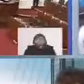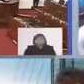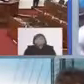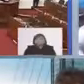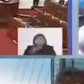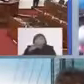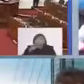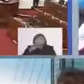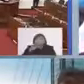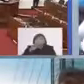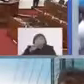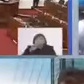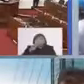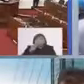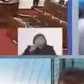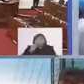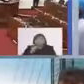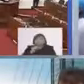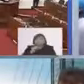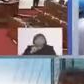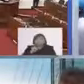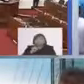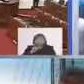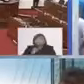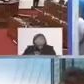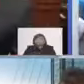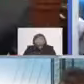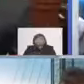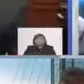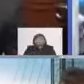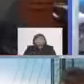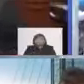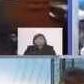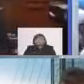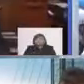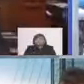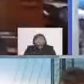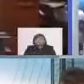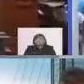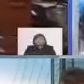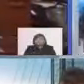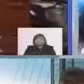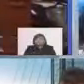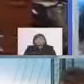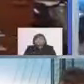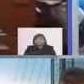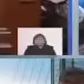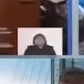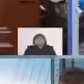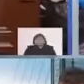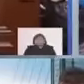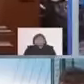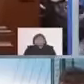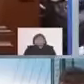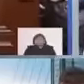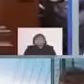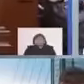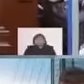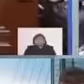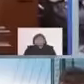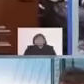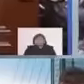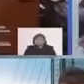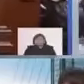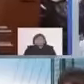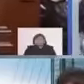le sumamos los 71 millones de hoy, estamos hablando de 350 millones de dólares que compró en lo que va del mes de diciembre. Mira, hoy me